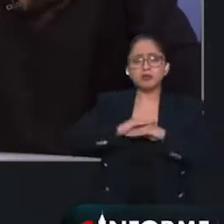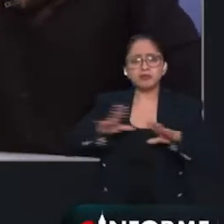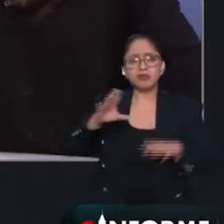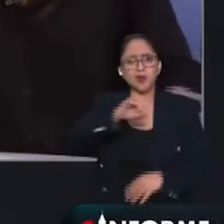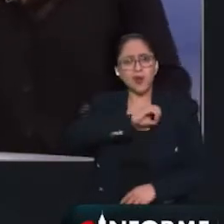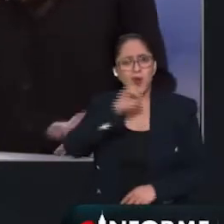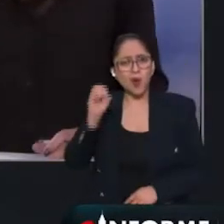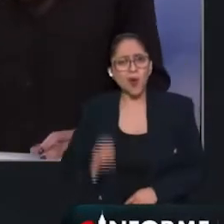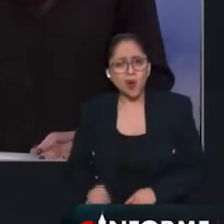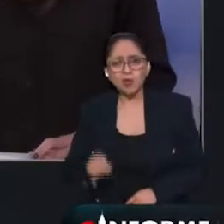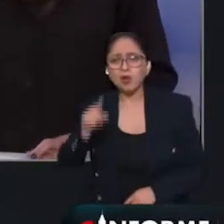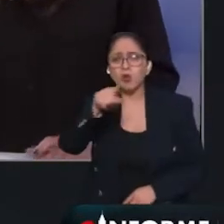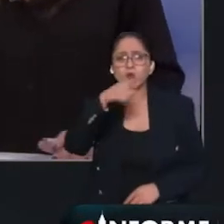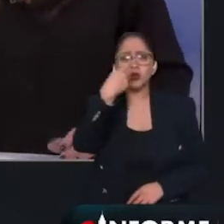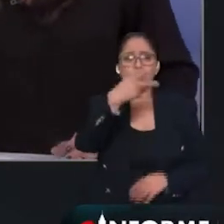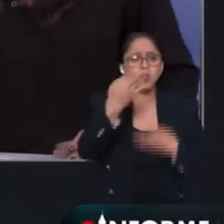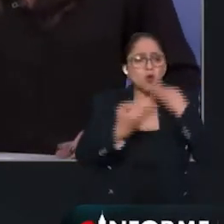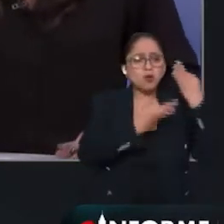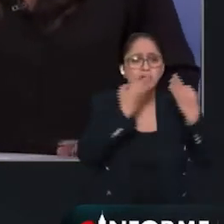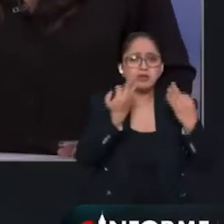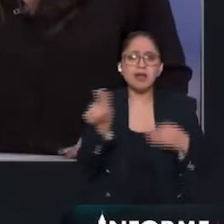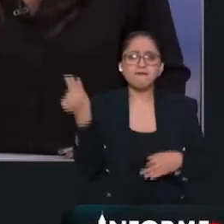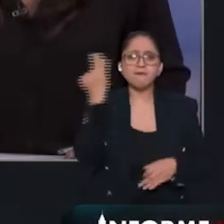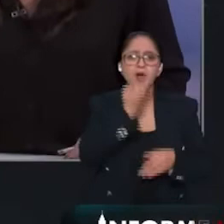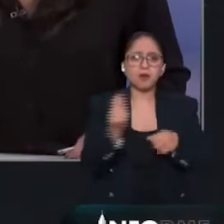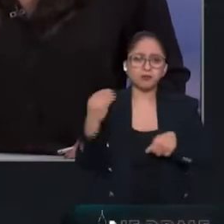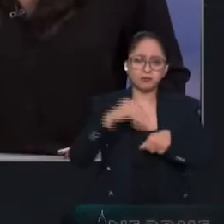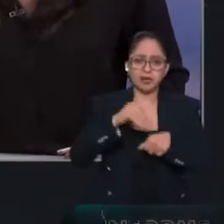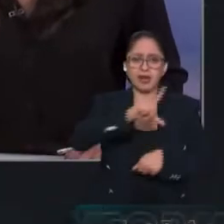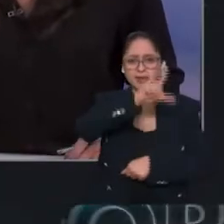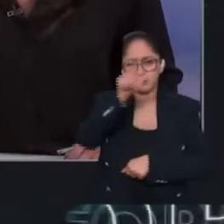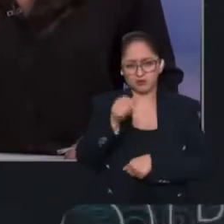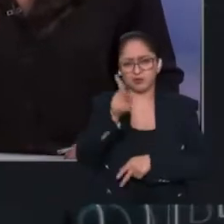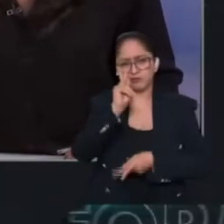dijeron totalmente. Pero bueno, otro día lo platicamos. Rafael, muchas gracias.